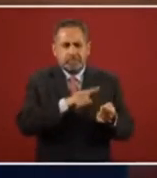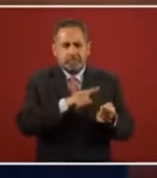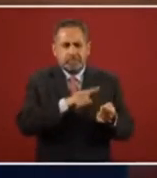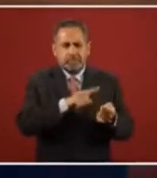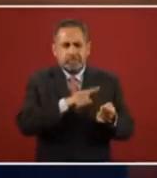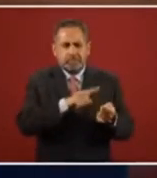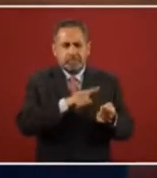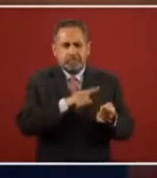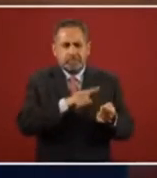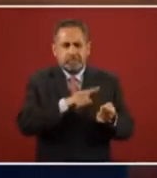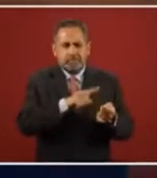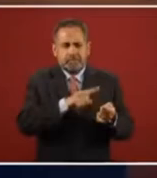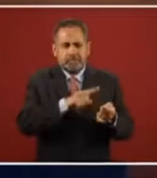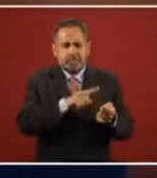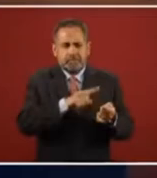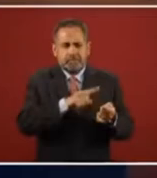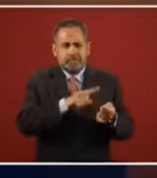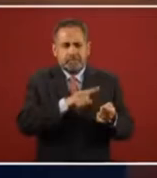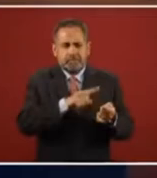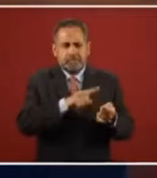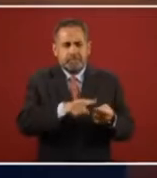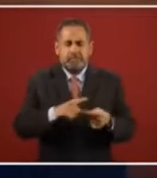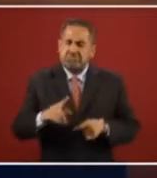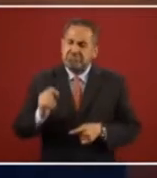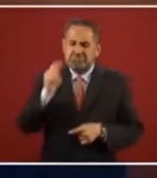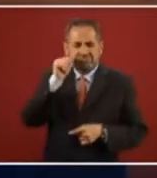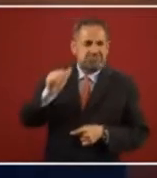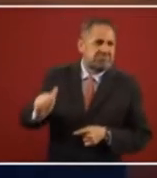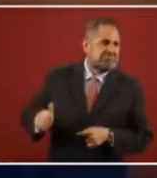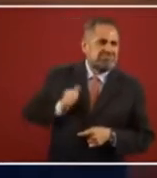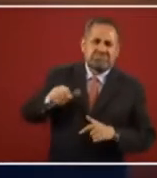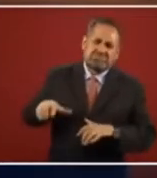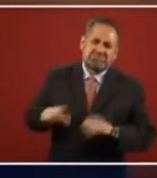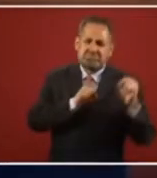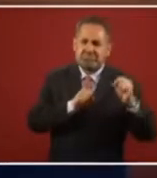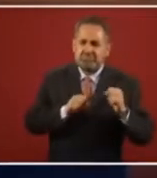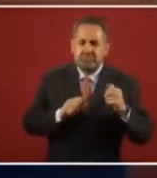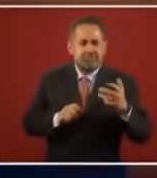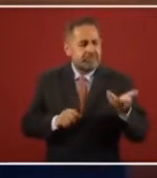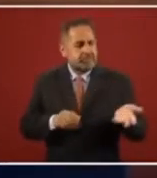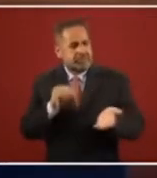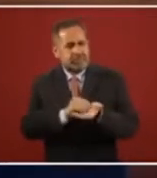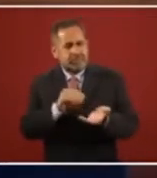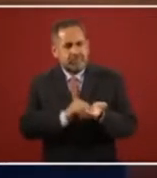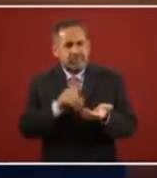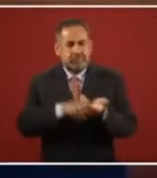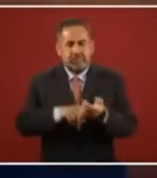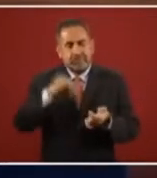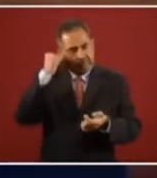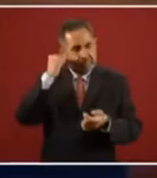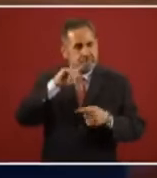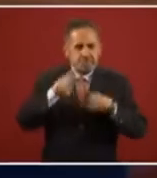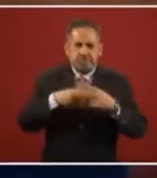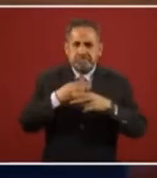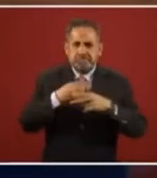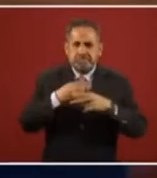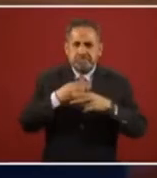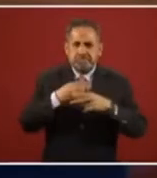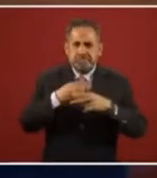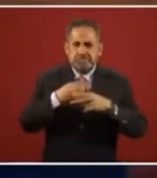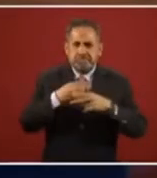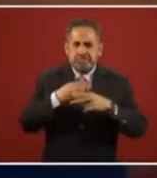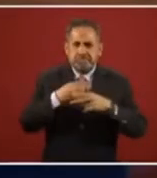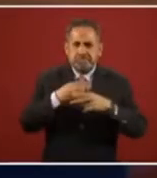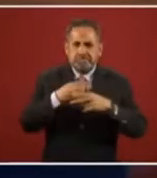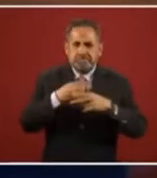companies r finalmente siguen con la retórica de seguir aumentando en